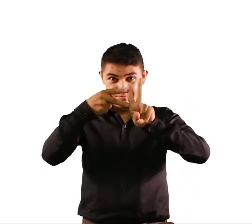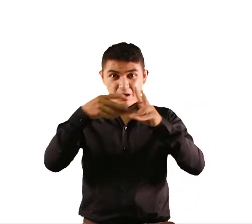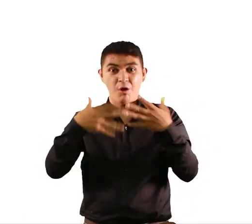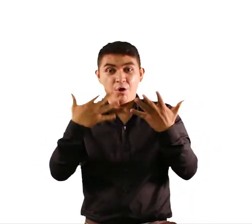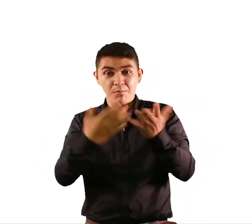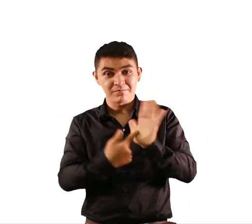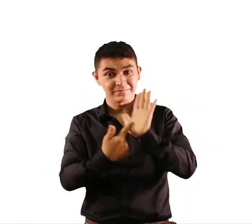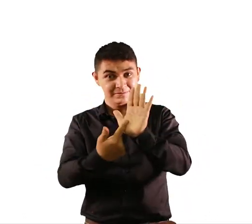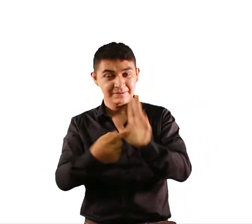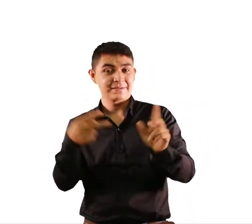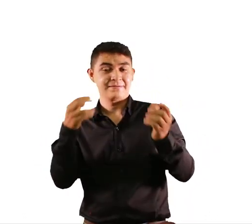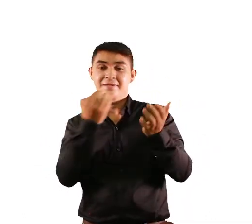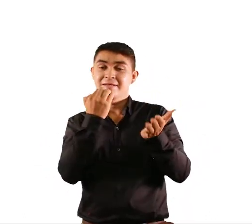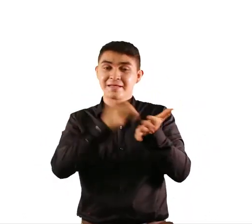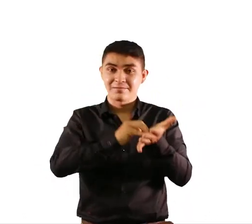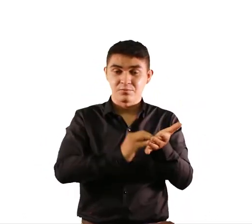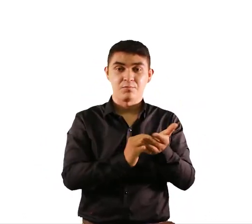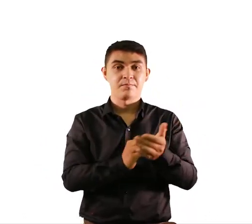Nos proponen